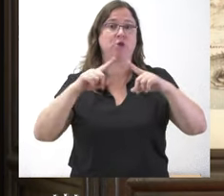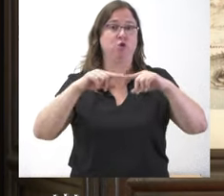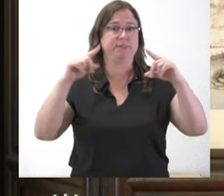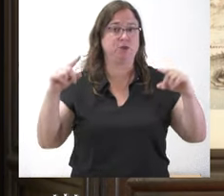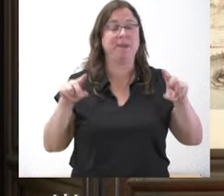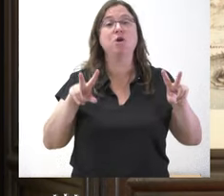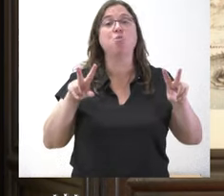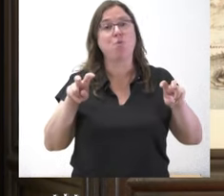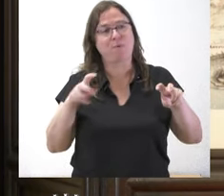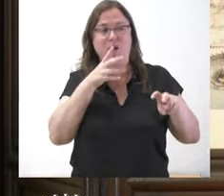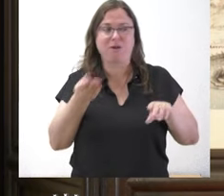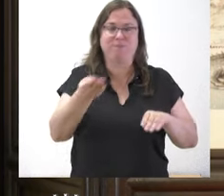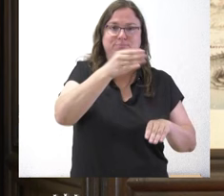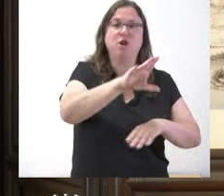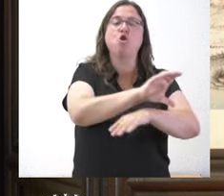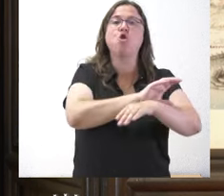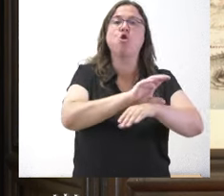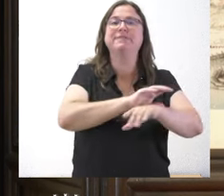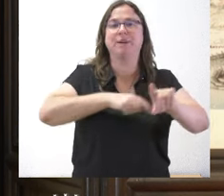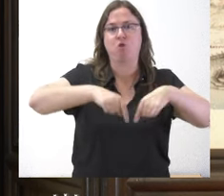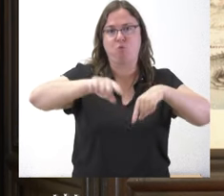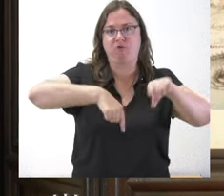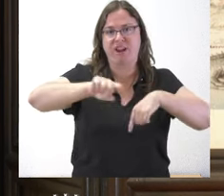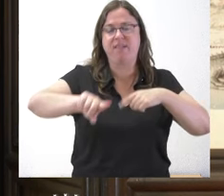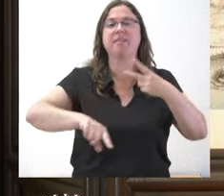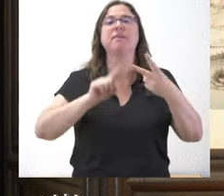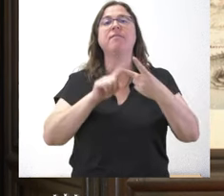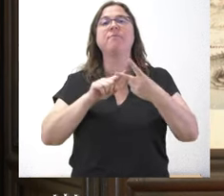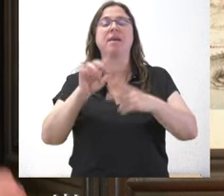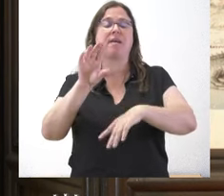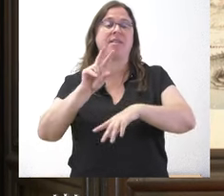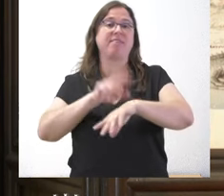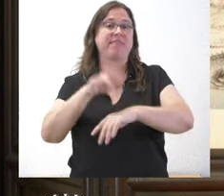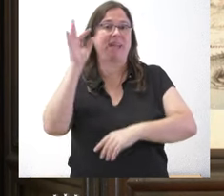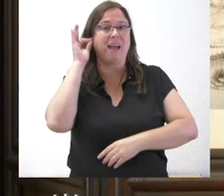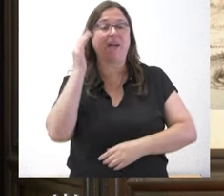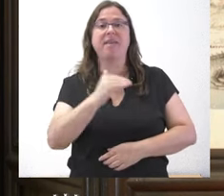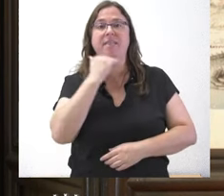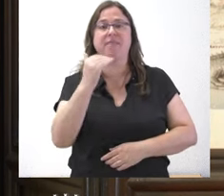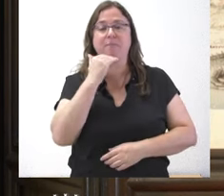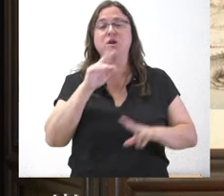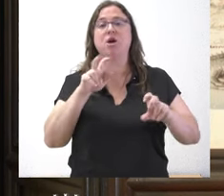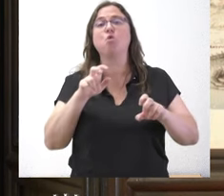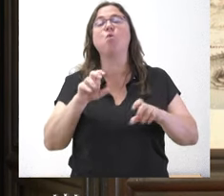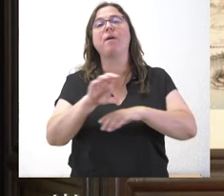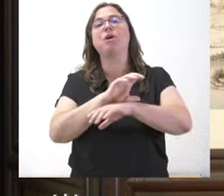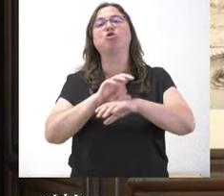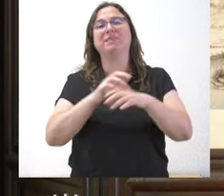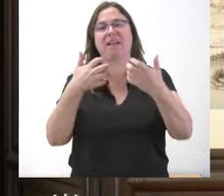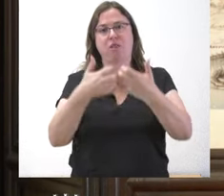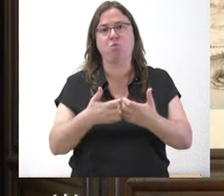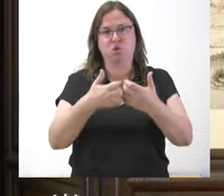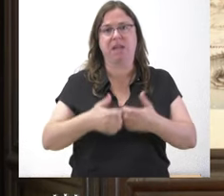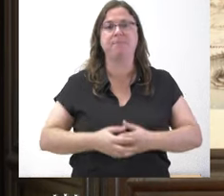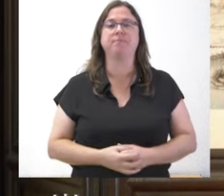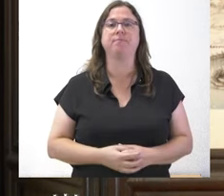nuevo consejero de movilidad y a la delegada de Zamora nueva consejera de Industria